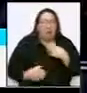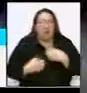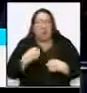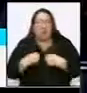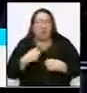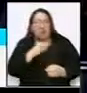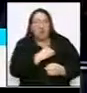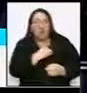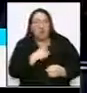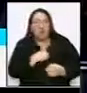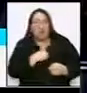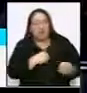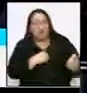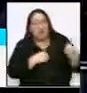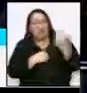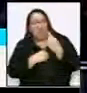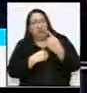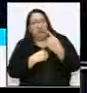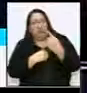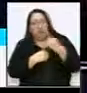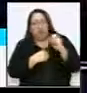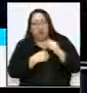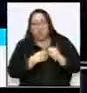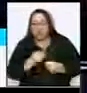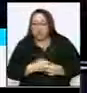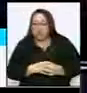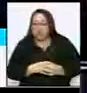Ejecutivo osara